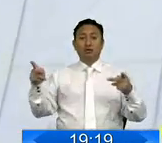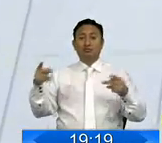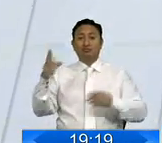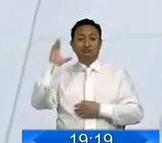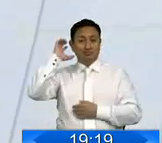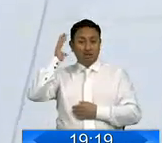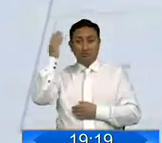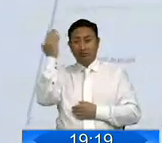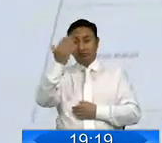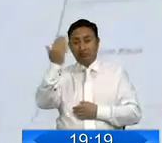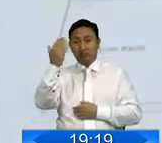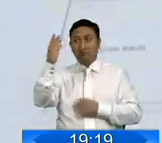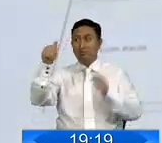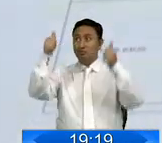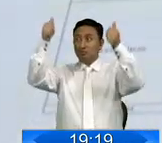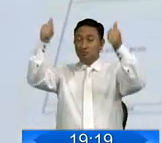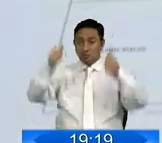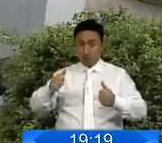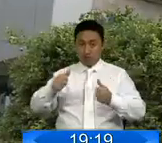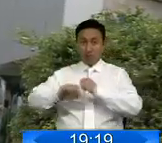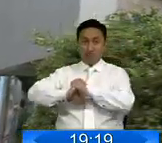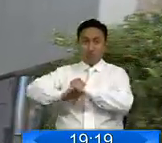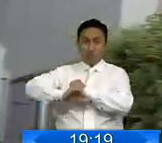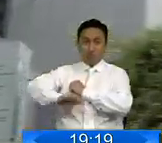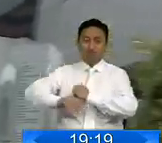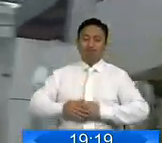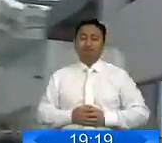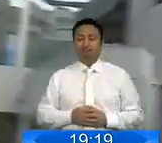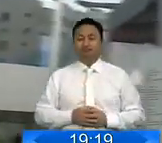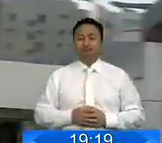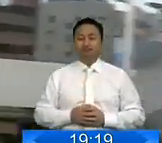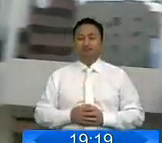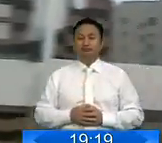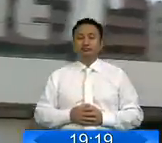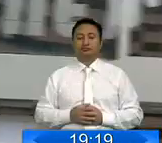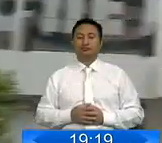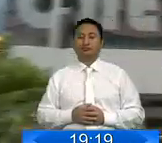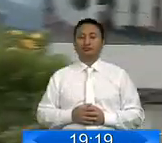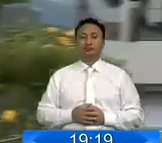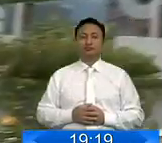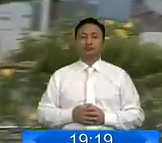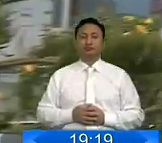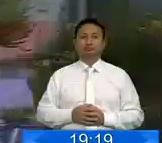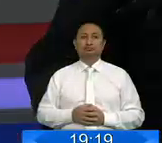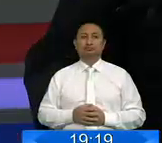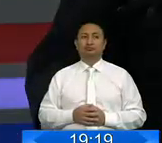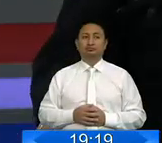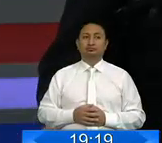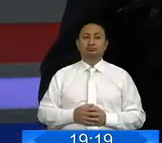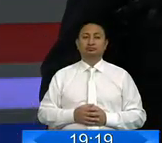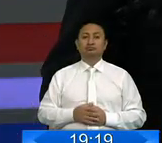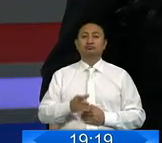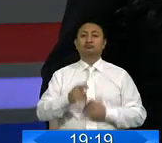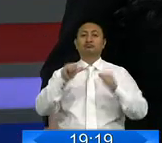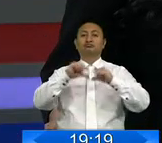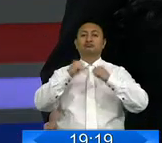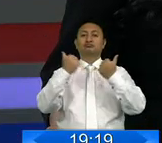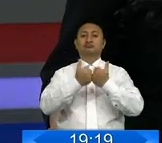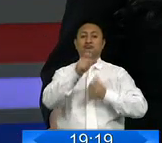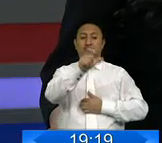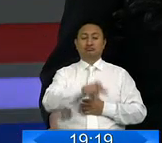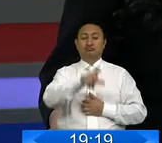radio, televisión y vallas publicitarias. Informó Héctor Romero. La asambleísta